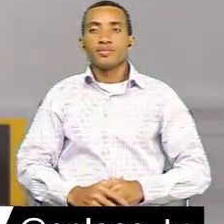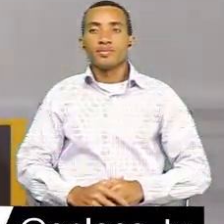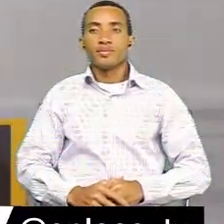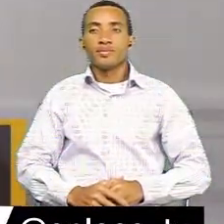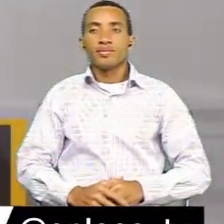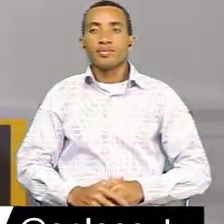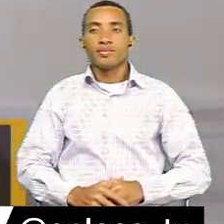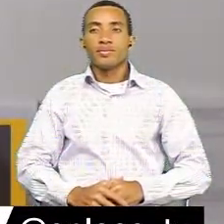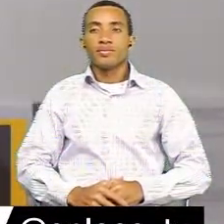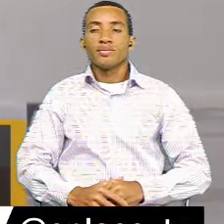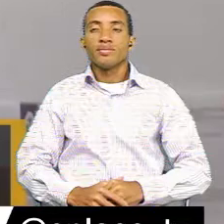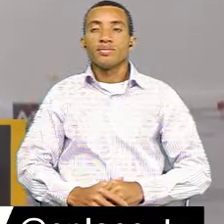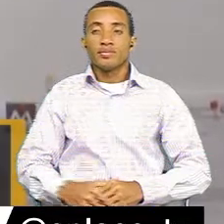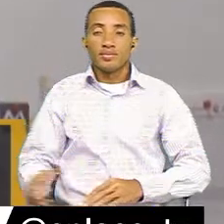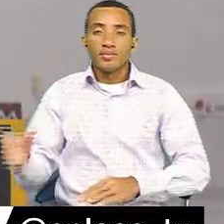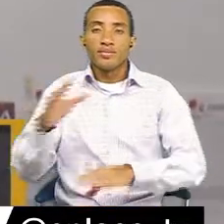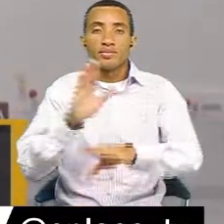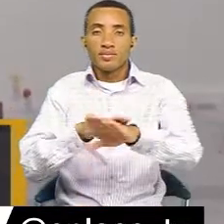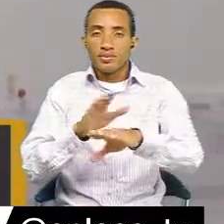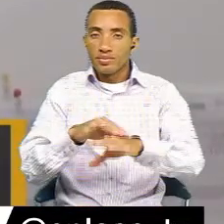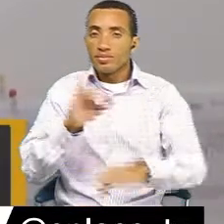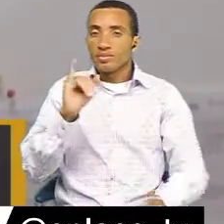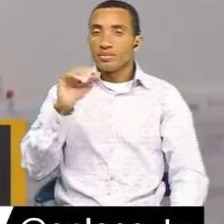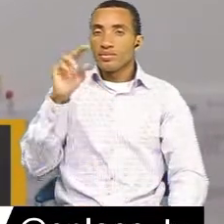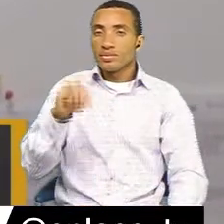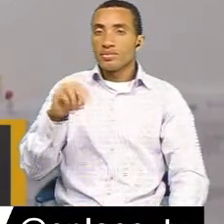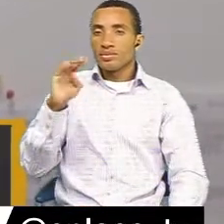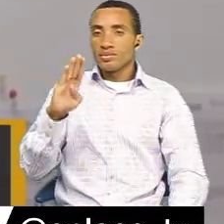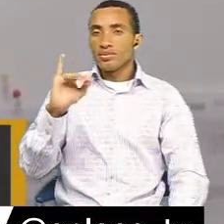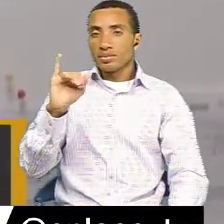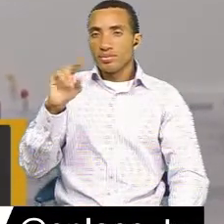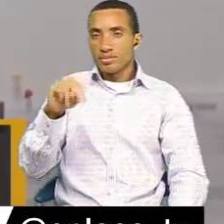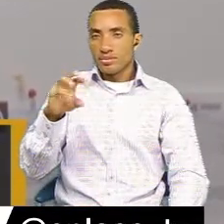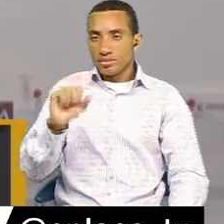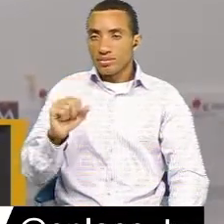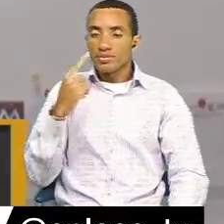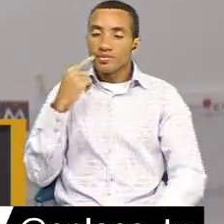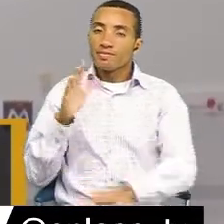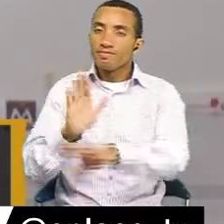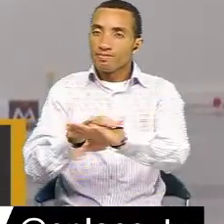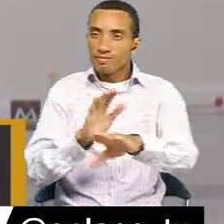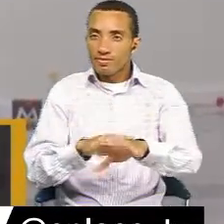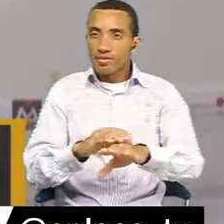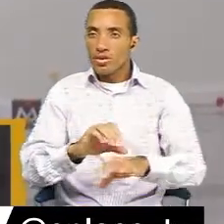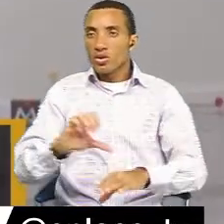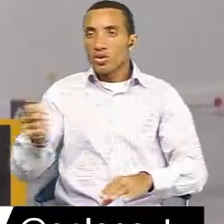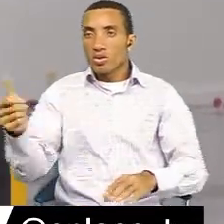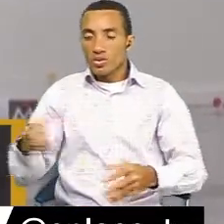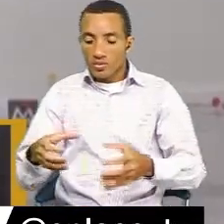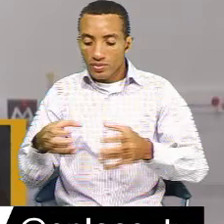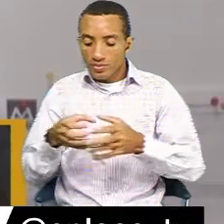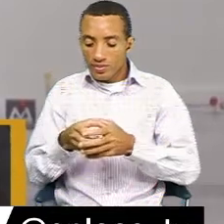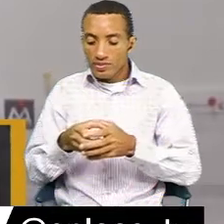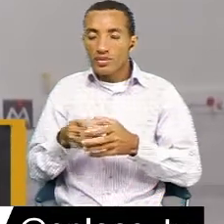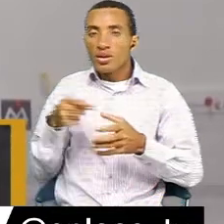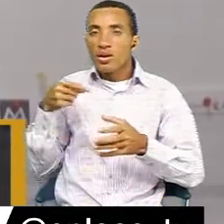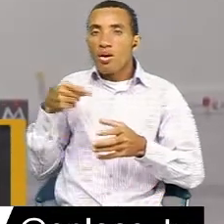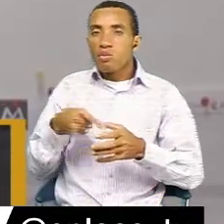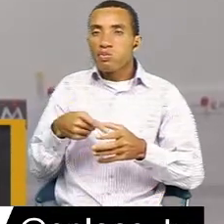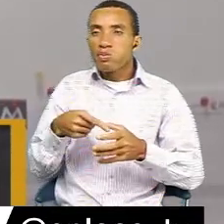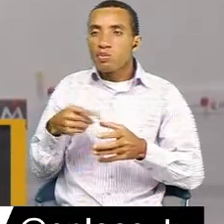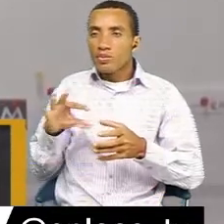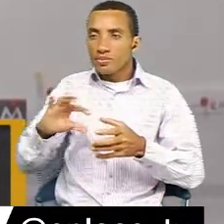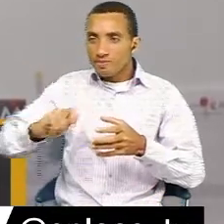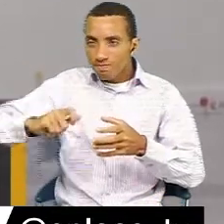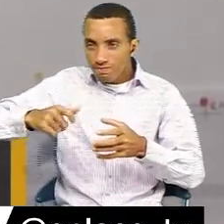Esta alerta sanitaria, el INVIMA tomó nuevamente muestras aleatorias y se pudo evidenciar que otro tipo de lote estaba también contaminado con